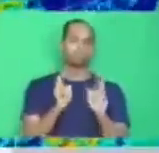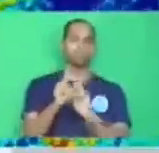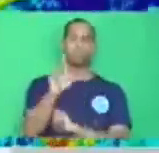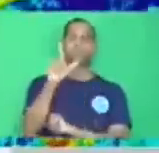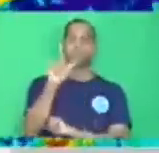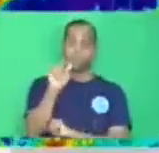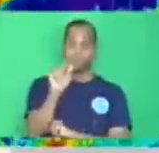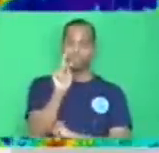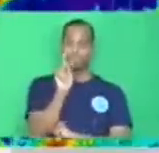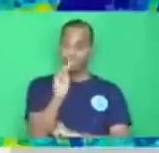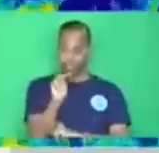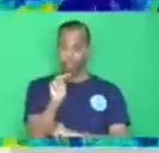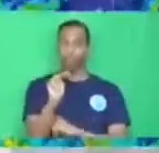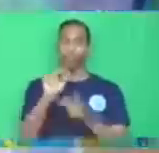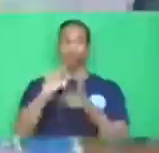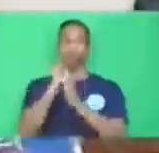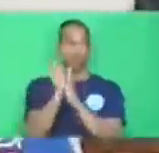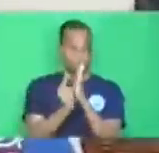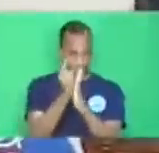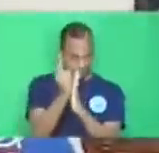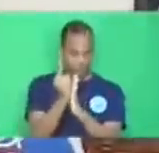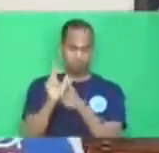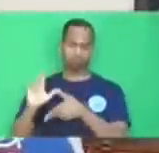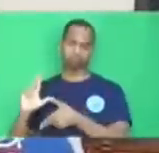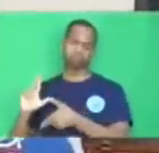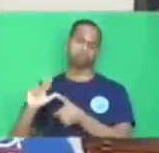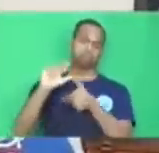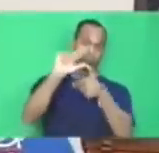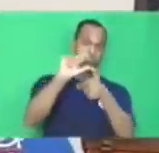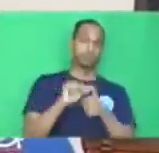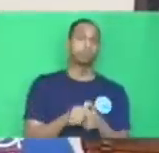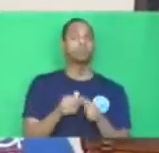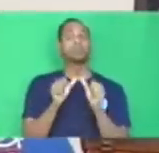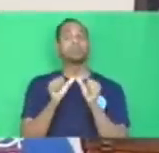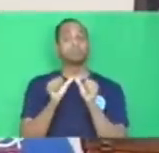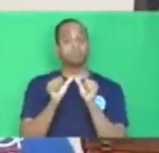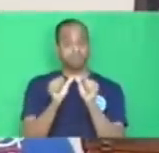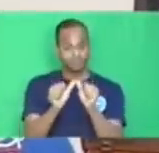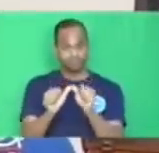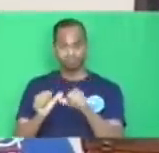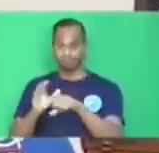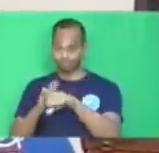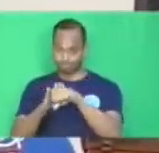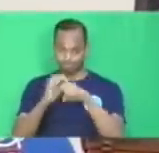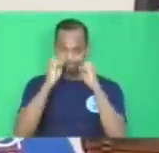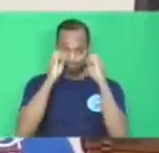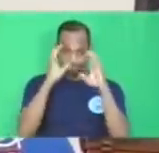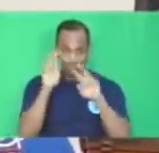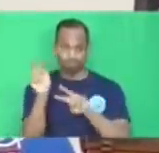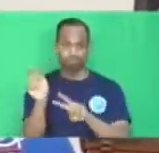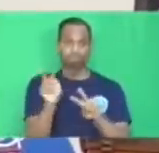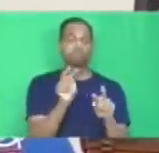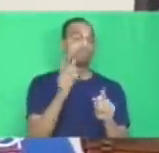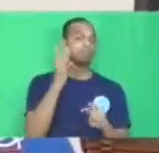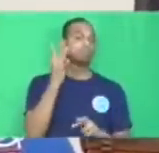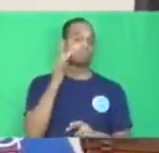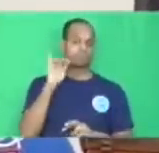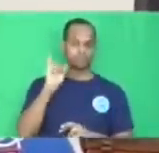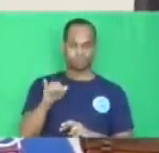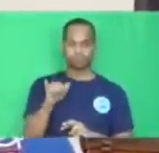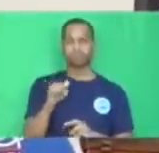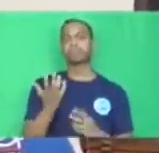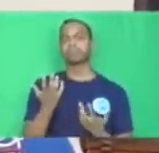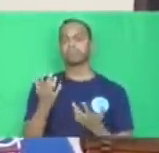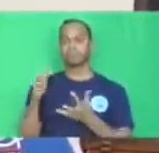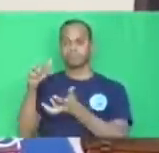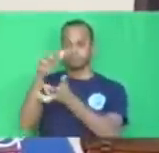20 kilómetros por hora, lo que es el centro. Seguimos bajo aviso y alerta debido a que el campo